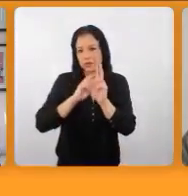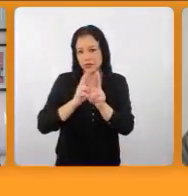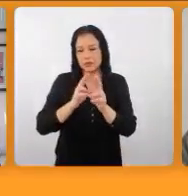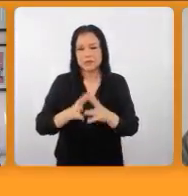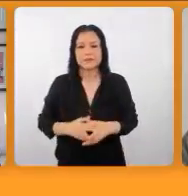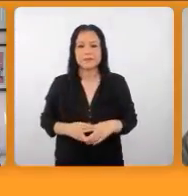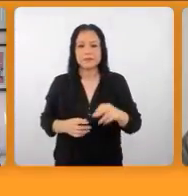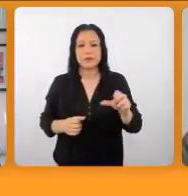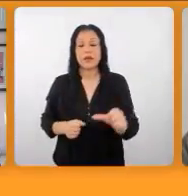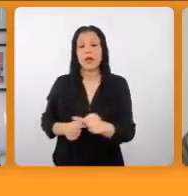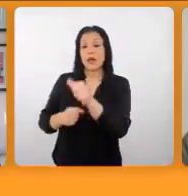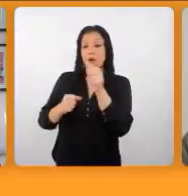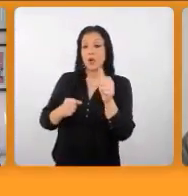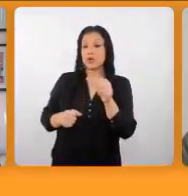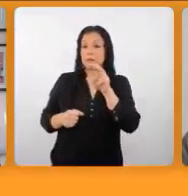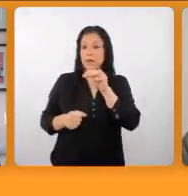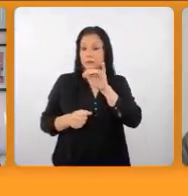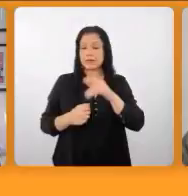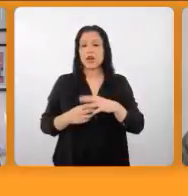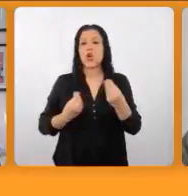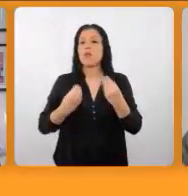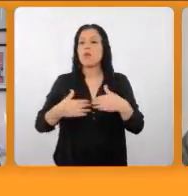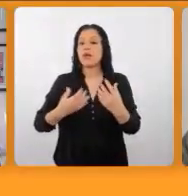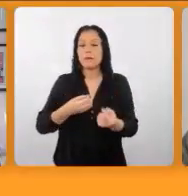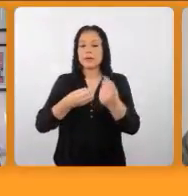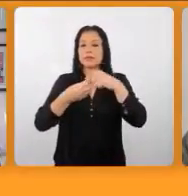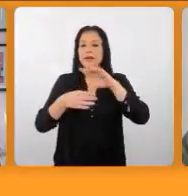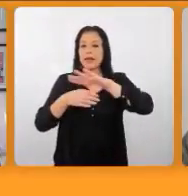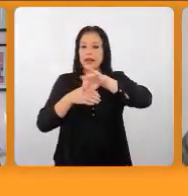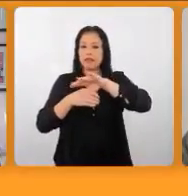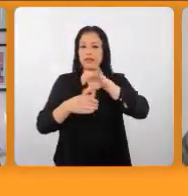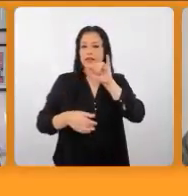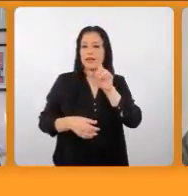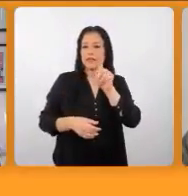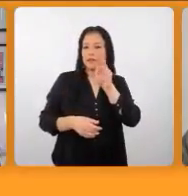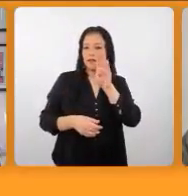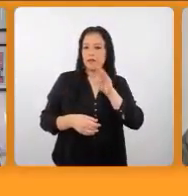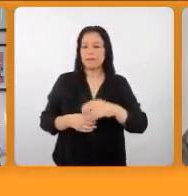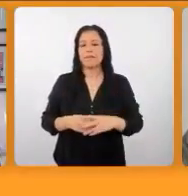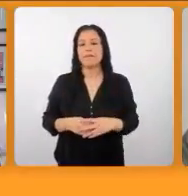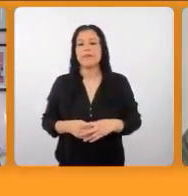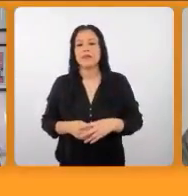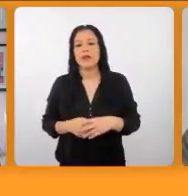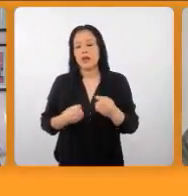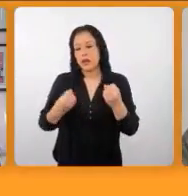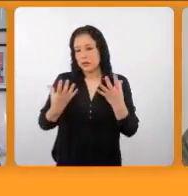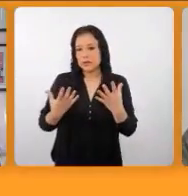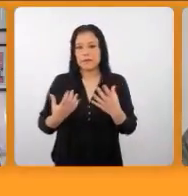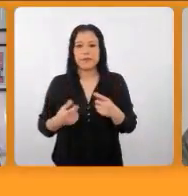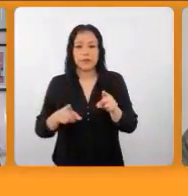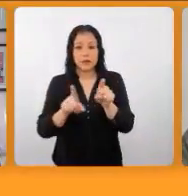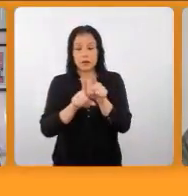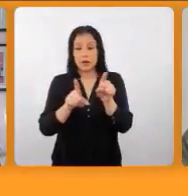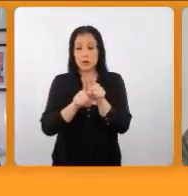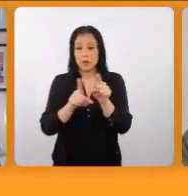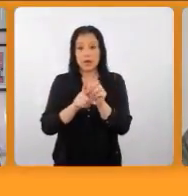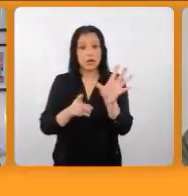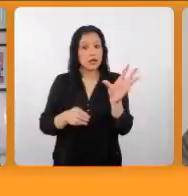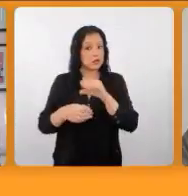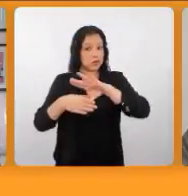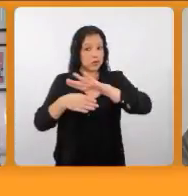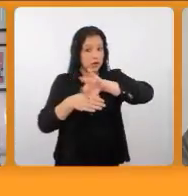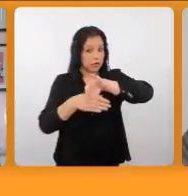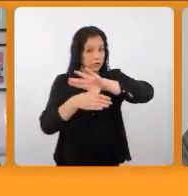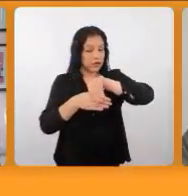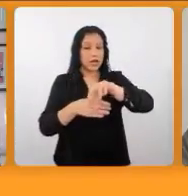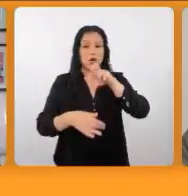Okay. Una pregunta para Marisabel, ¿cómo puedo participar en la feria de ITB Berlín? Sí, al igual que todas las ferias